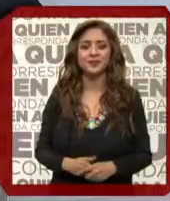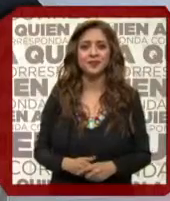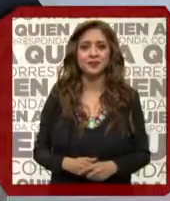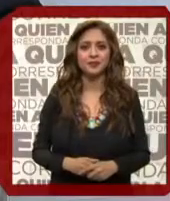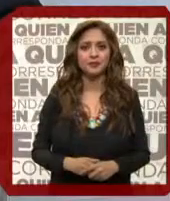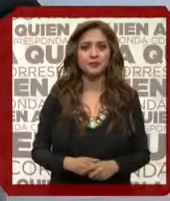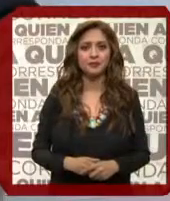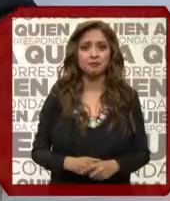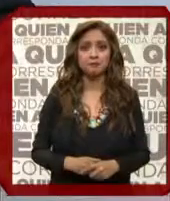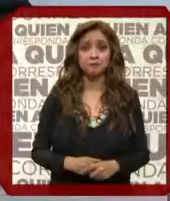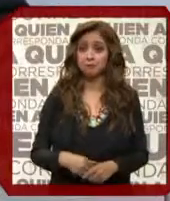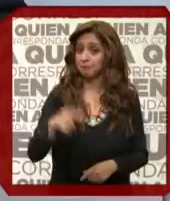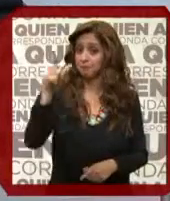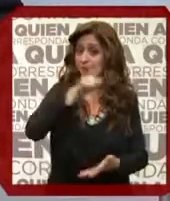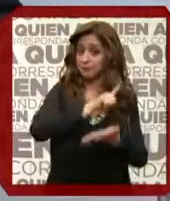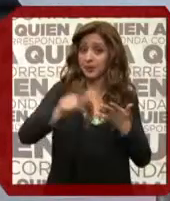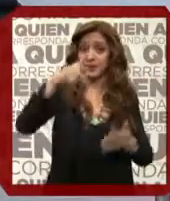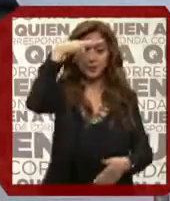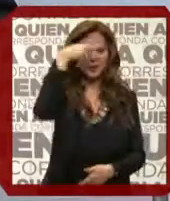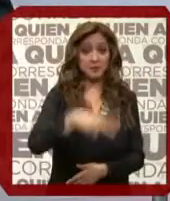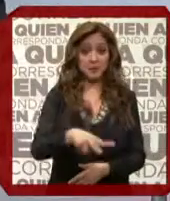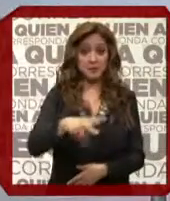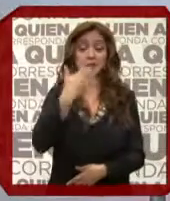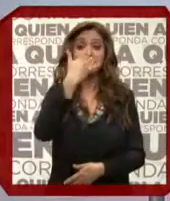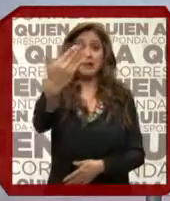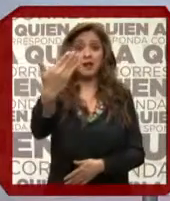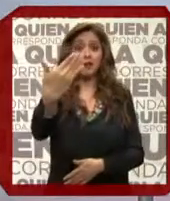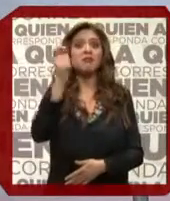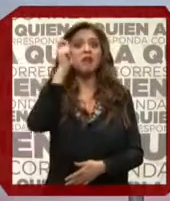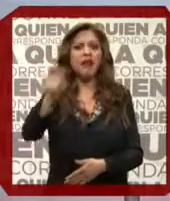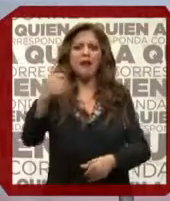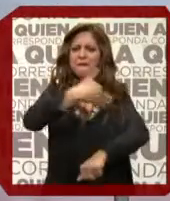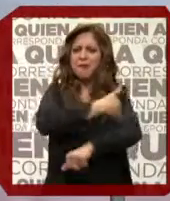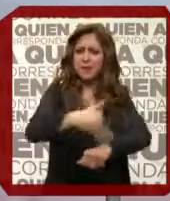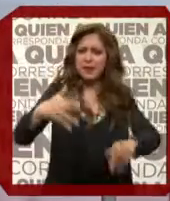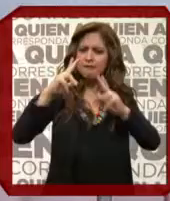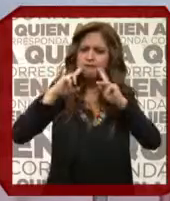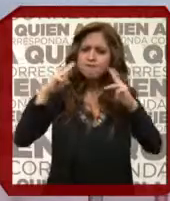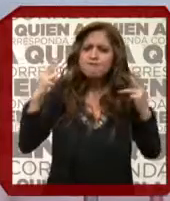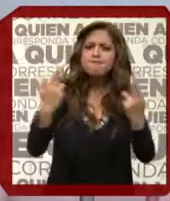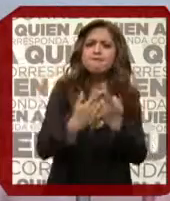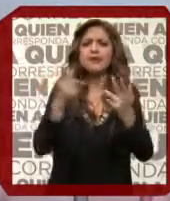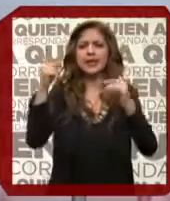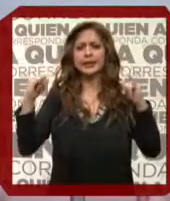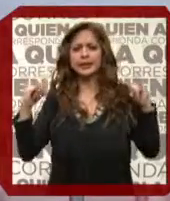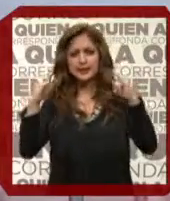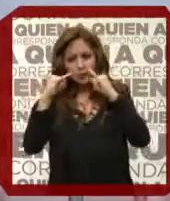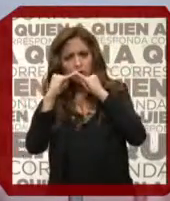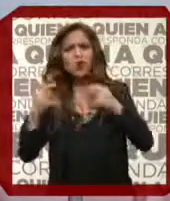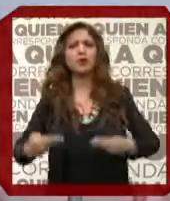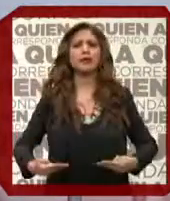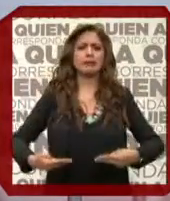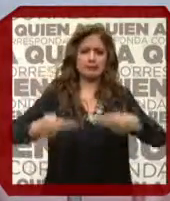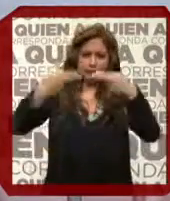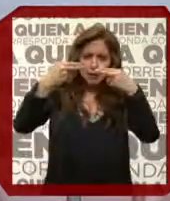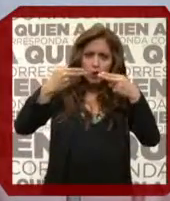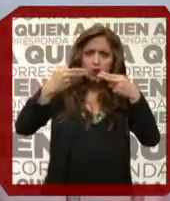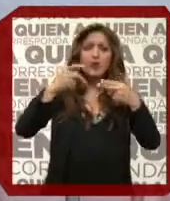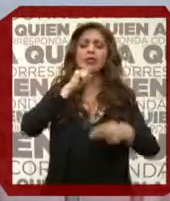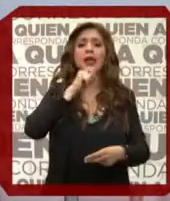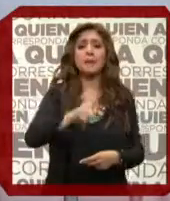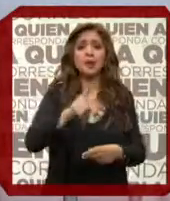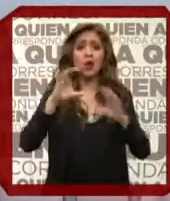Pues todo un éxito la campaña Limpiemos Nuestro México. Familias enteras, instituciones, empresas,